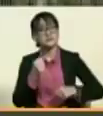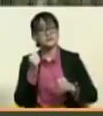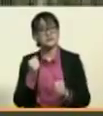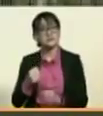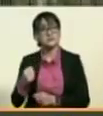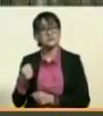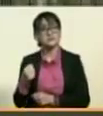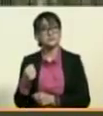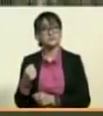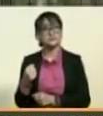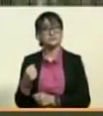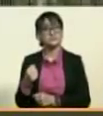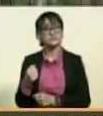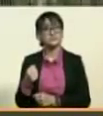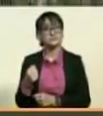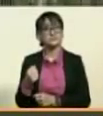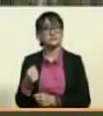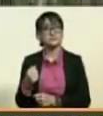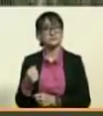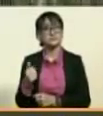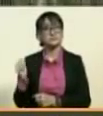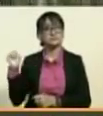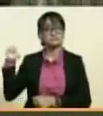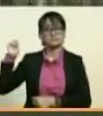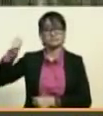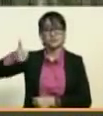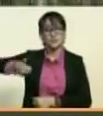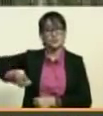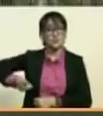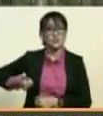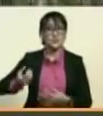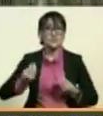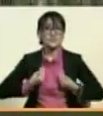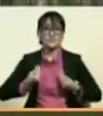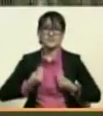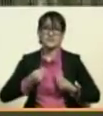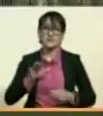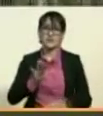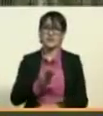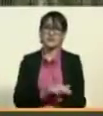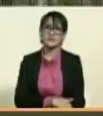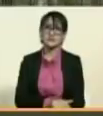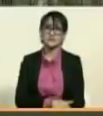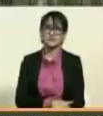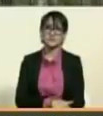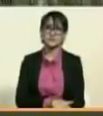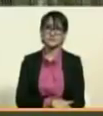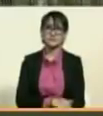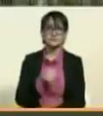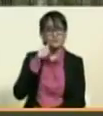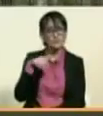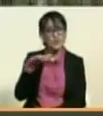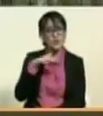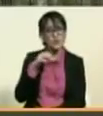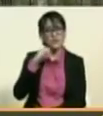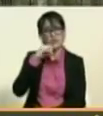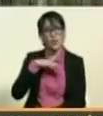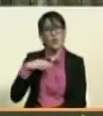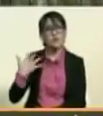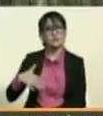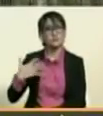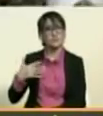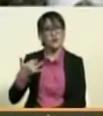Orinoco, han vivido por miles de años. Un pueblo milenario.